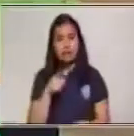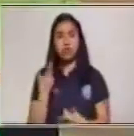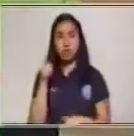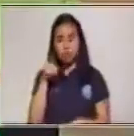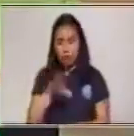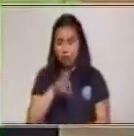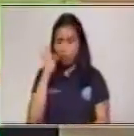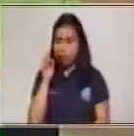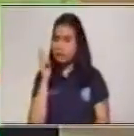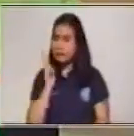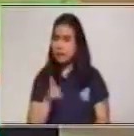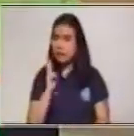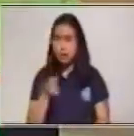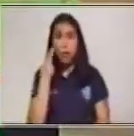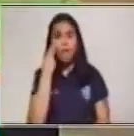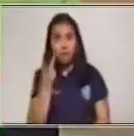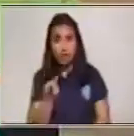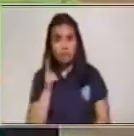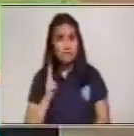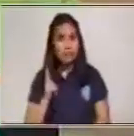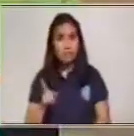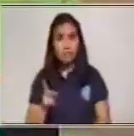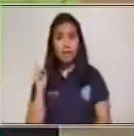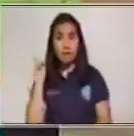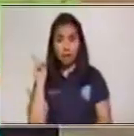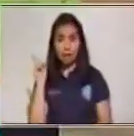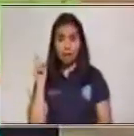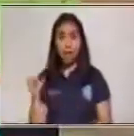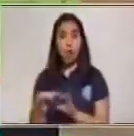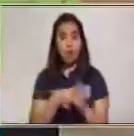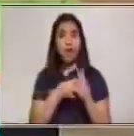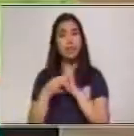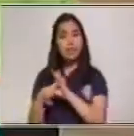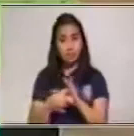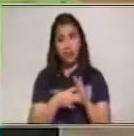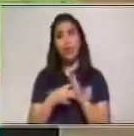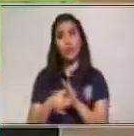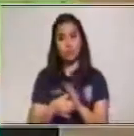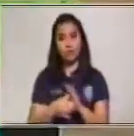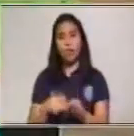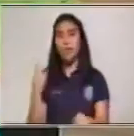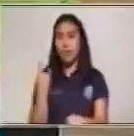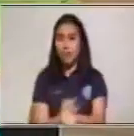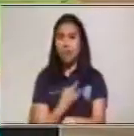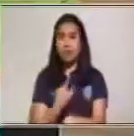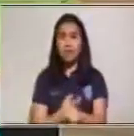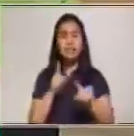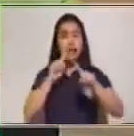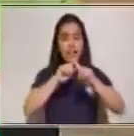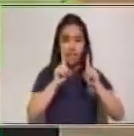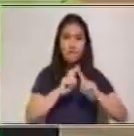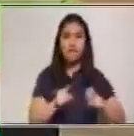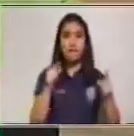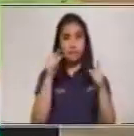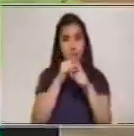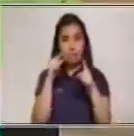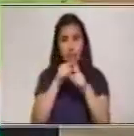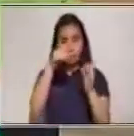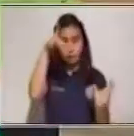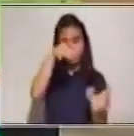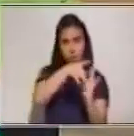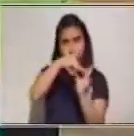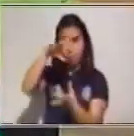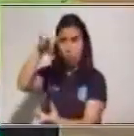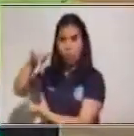enlace, regularmente están en formas como cuadrados, rectángulos, unidos con líneas. Entonces acá me